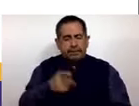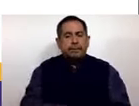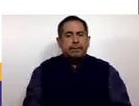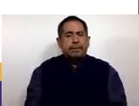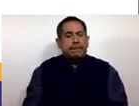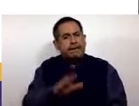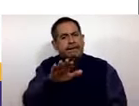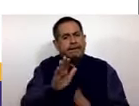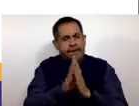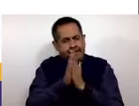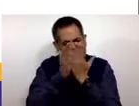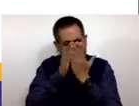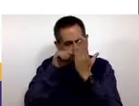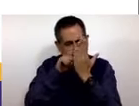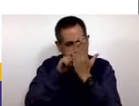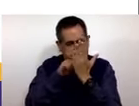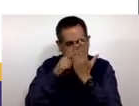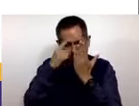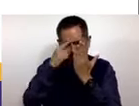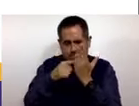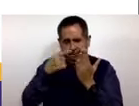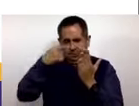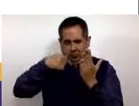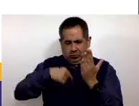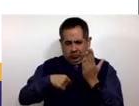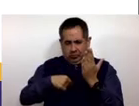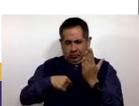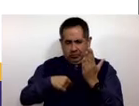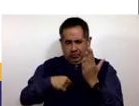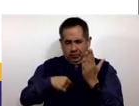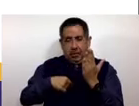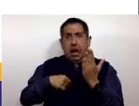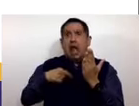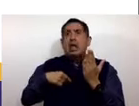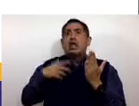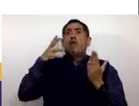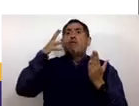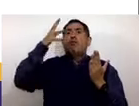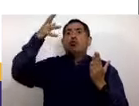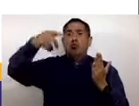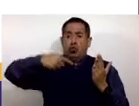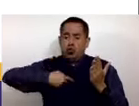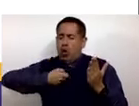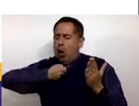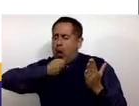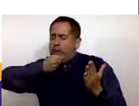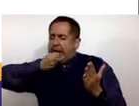para ti, para tu yo anciana del futuro. ¿Cómo te ves?